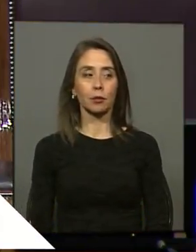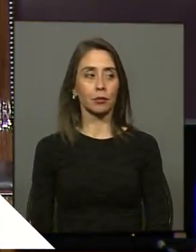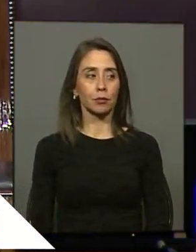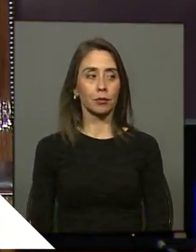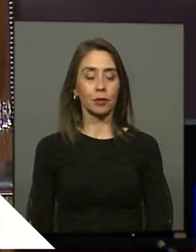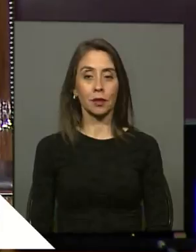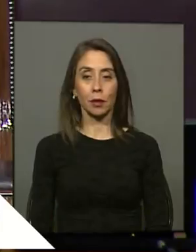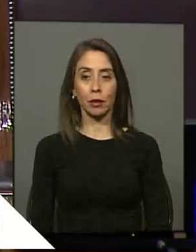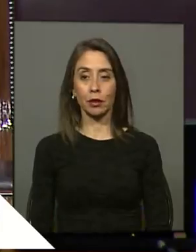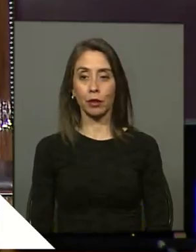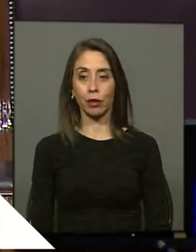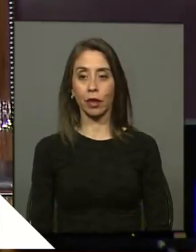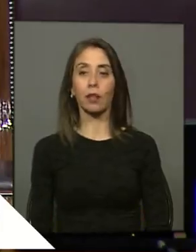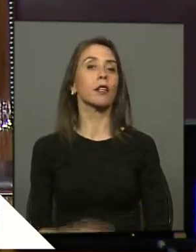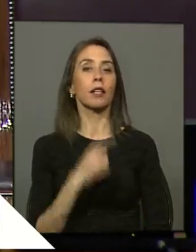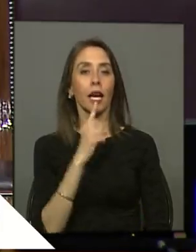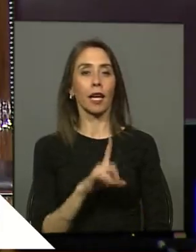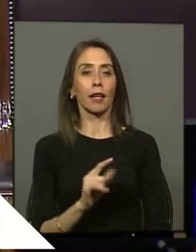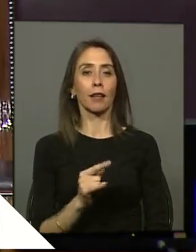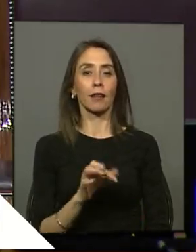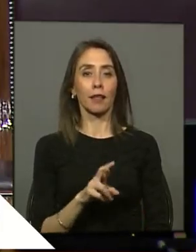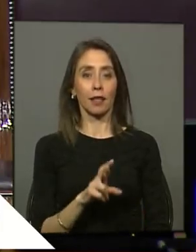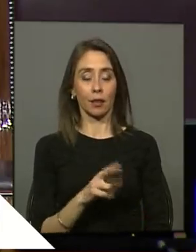hasta por tres minutos